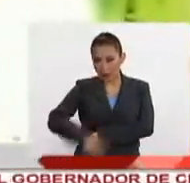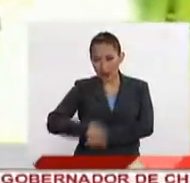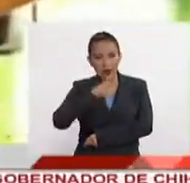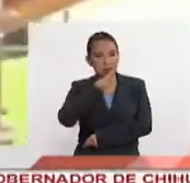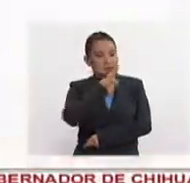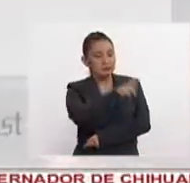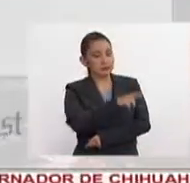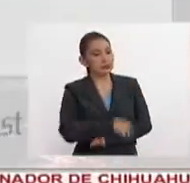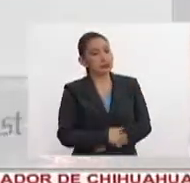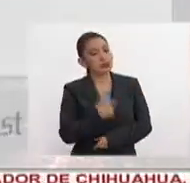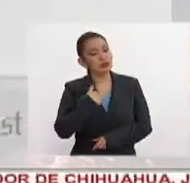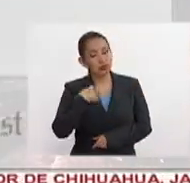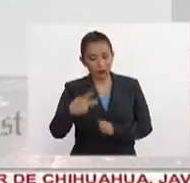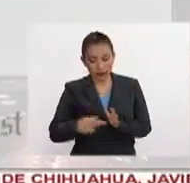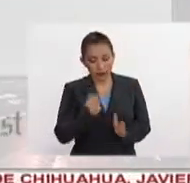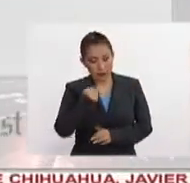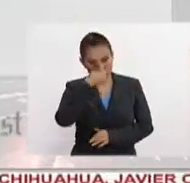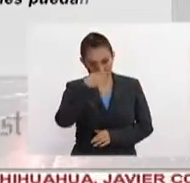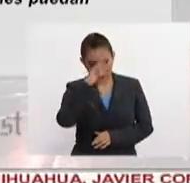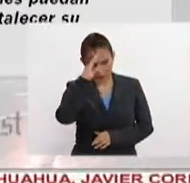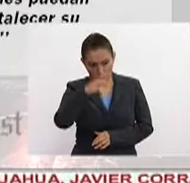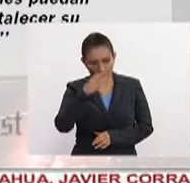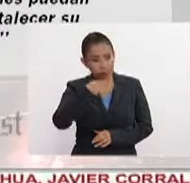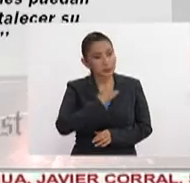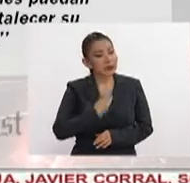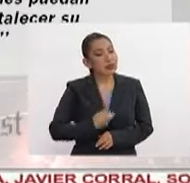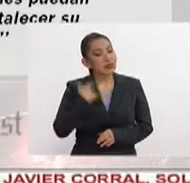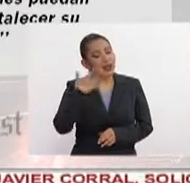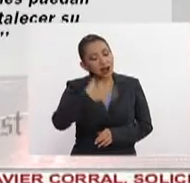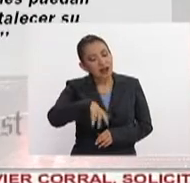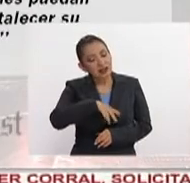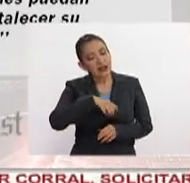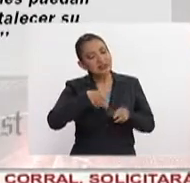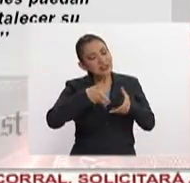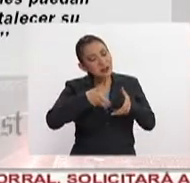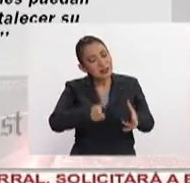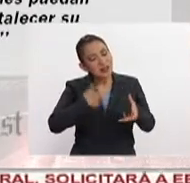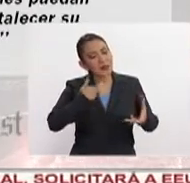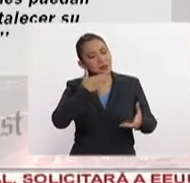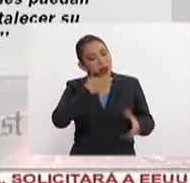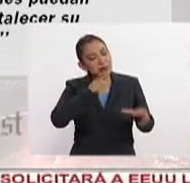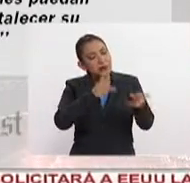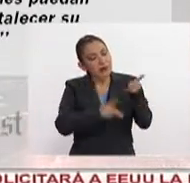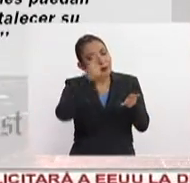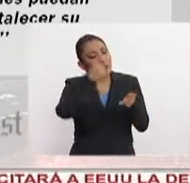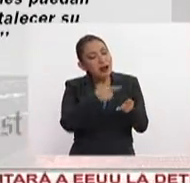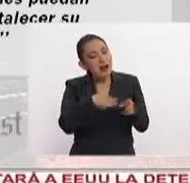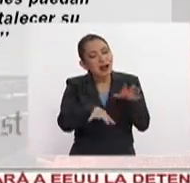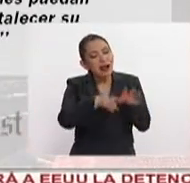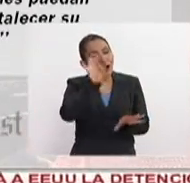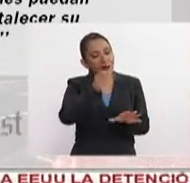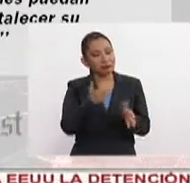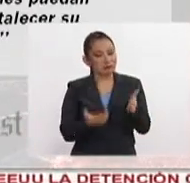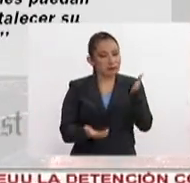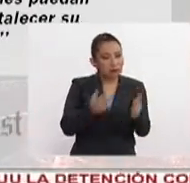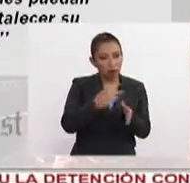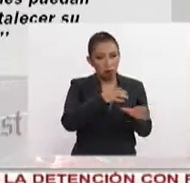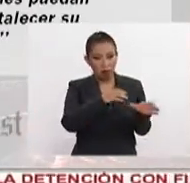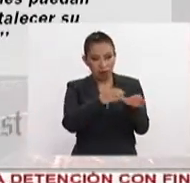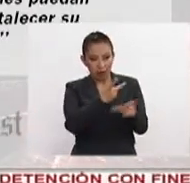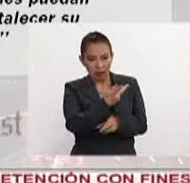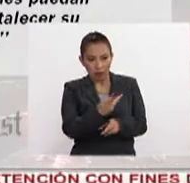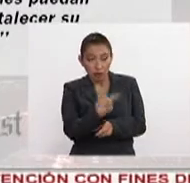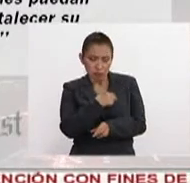Peña contestó: yo insisto, señor presidente, en que encontremos una ruta hacia un diálogo para encontrar un balance en nuestro